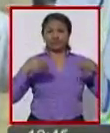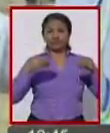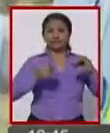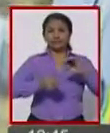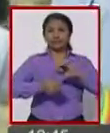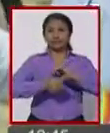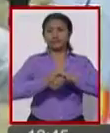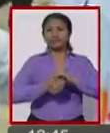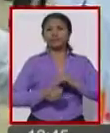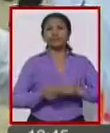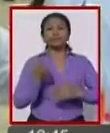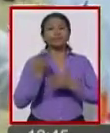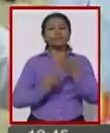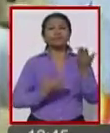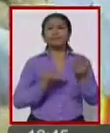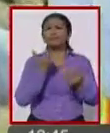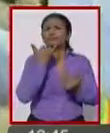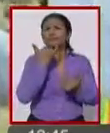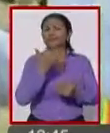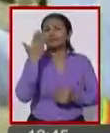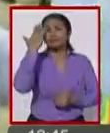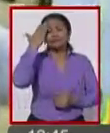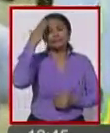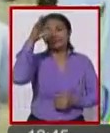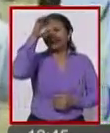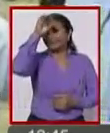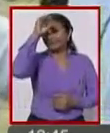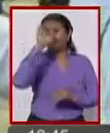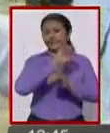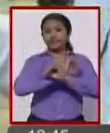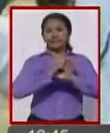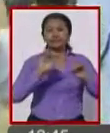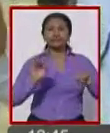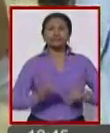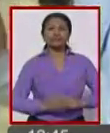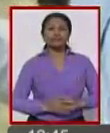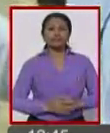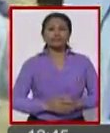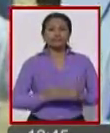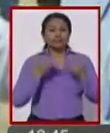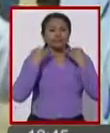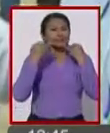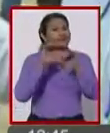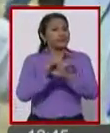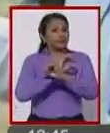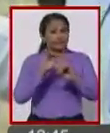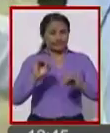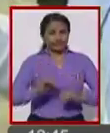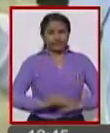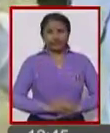ahí adentro. ¿Saben qué fue lo que ocurrió? En absoluto. Nada. ¿No le han dado información?